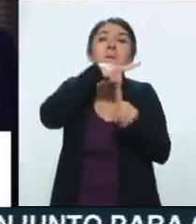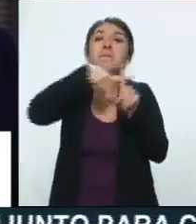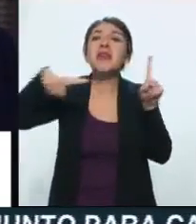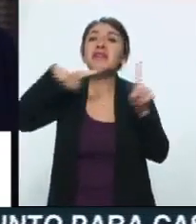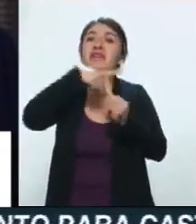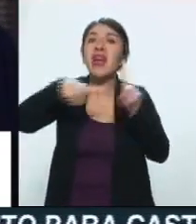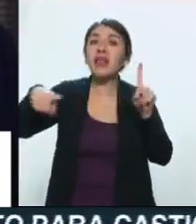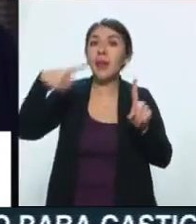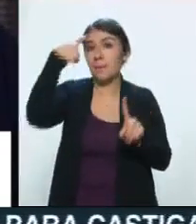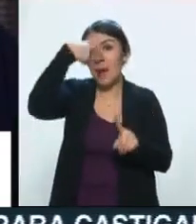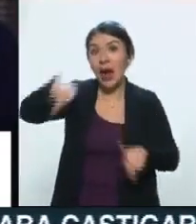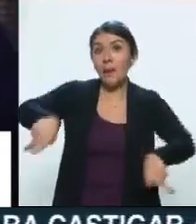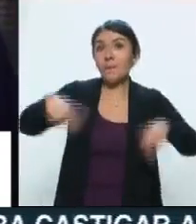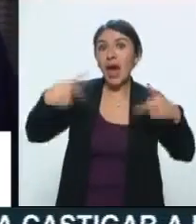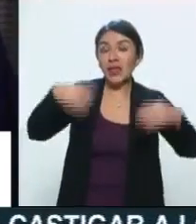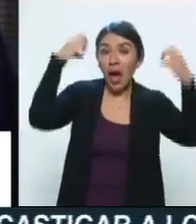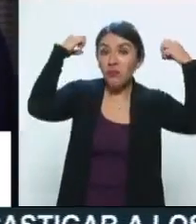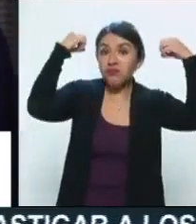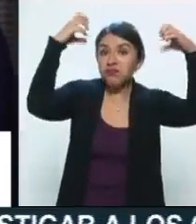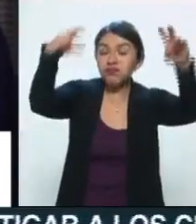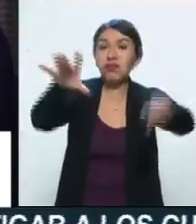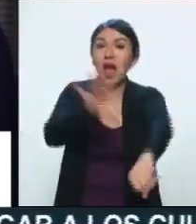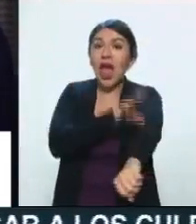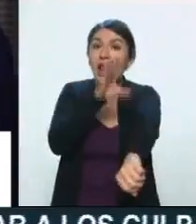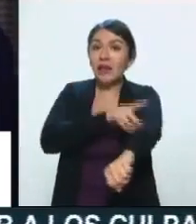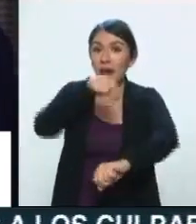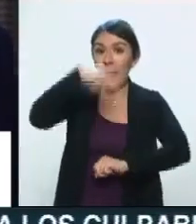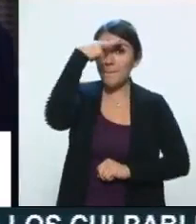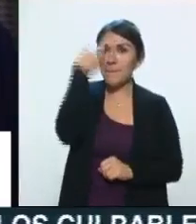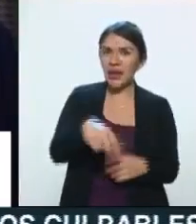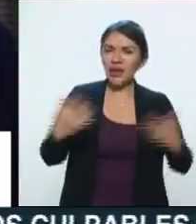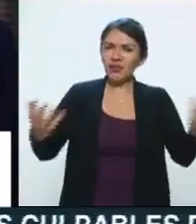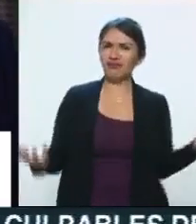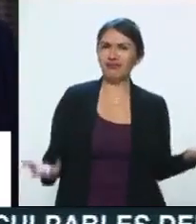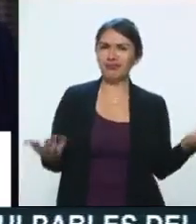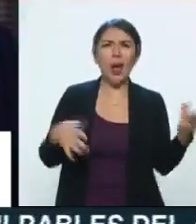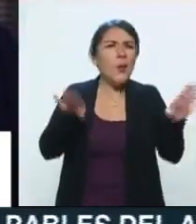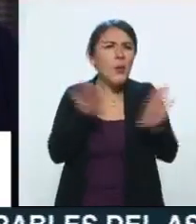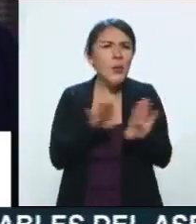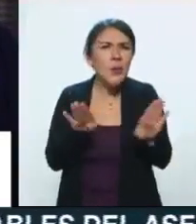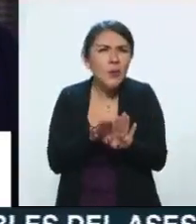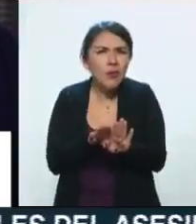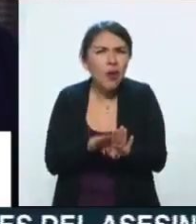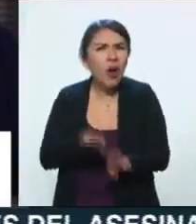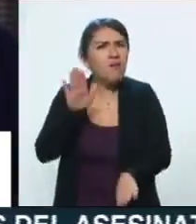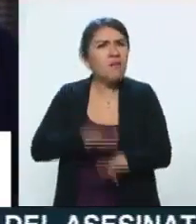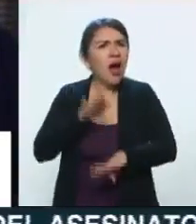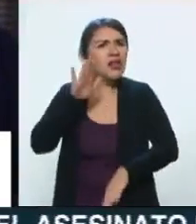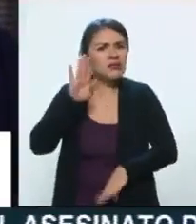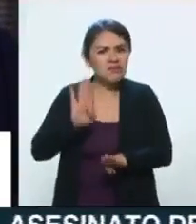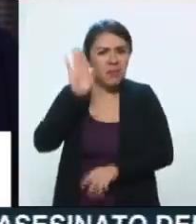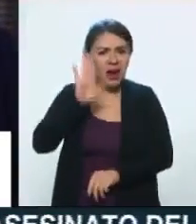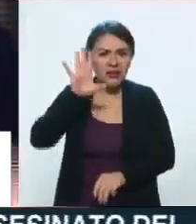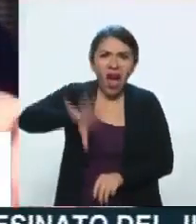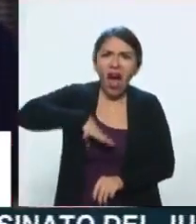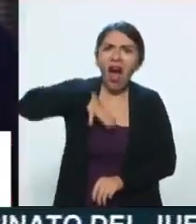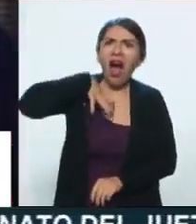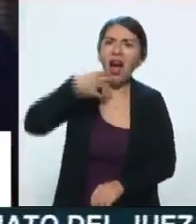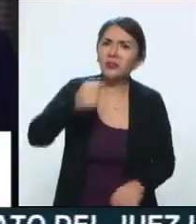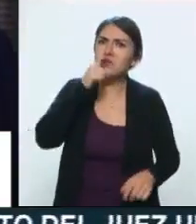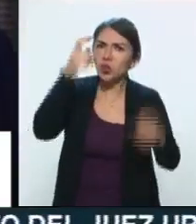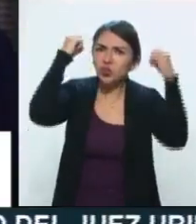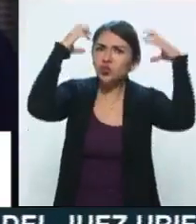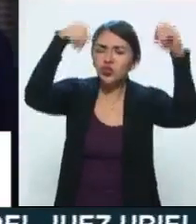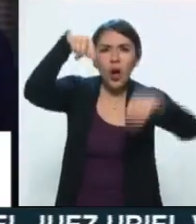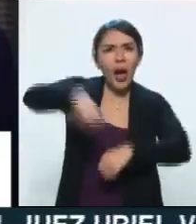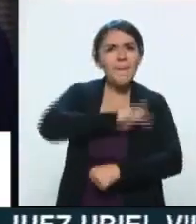mercado eléctrico en México. O sea, ¿cómo es posible? O sea, ¿cómo es posible que estén casi dominando toda la electricidad de nuestro país?